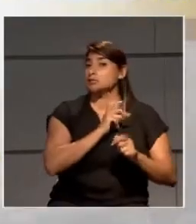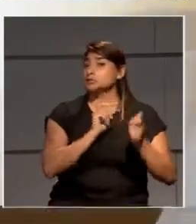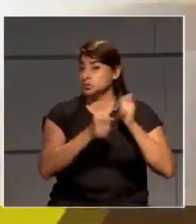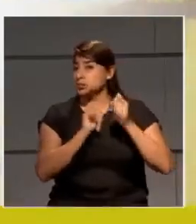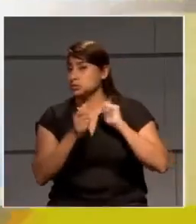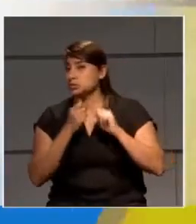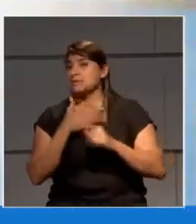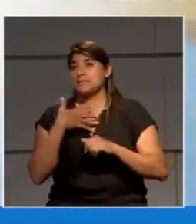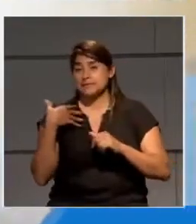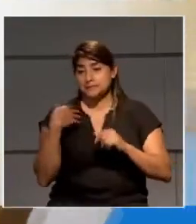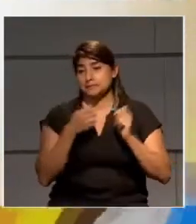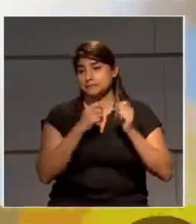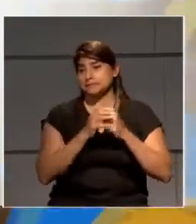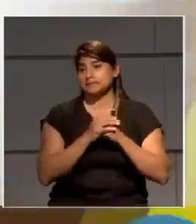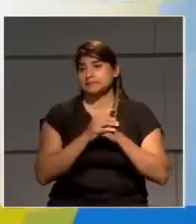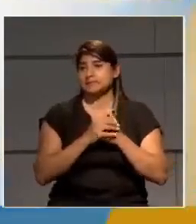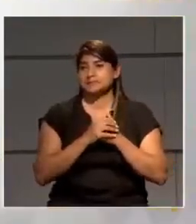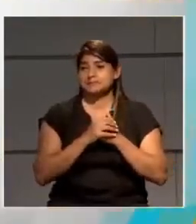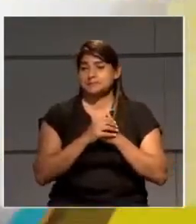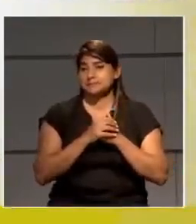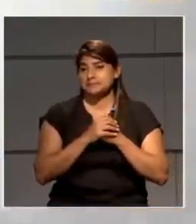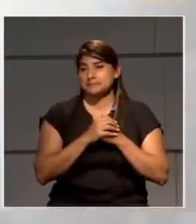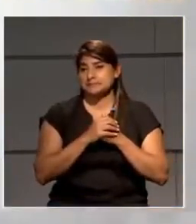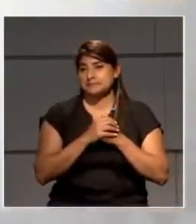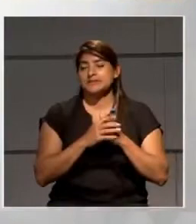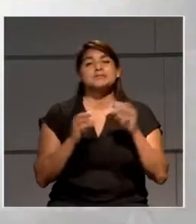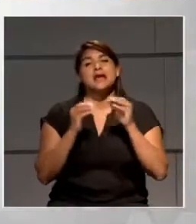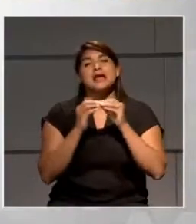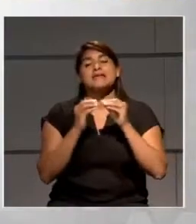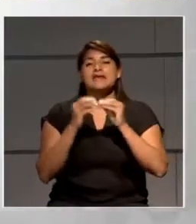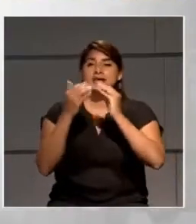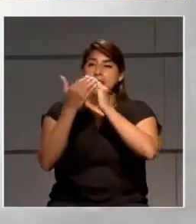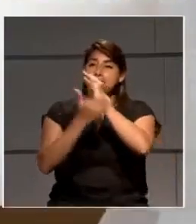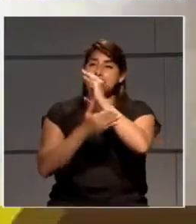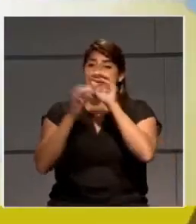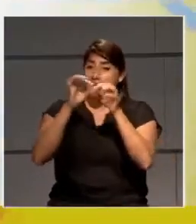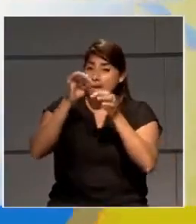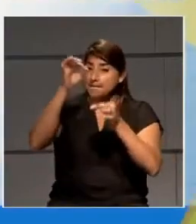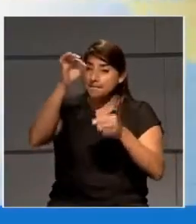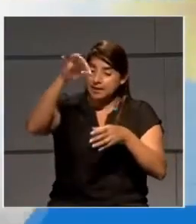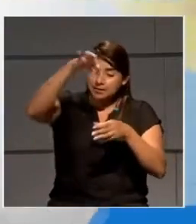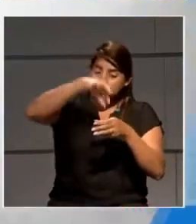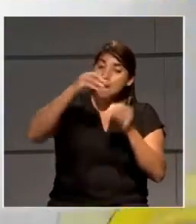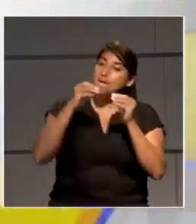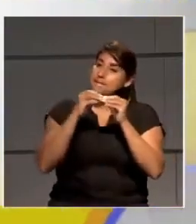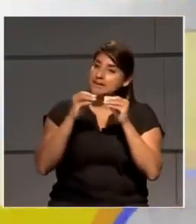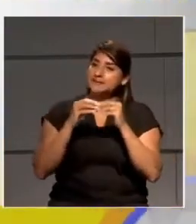Suena una maraca. Me gusta la maraca. Tal vez le faltan más palitos, Nayo. Yo creo que sí.